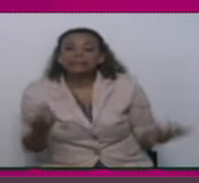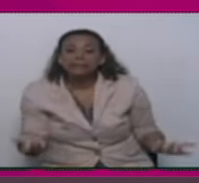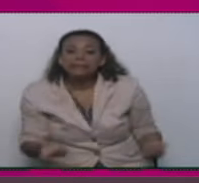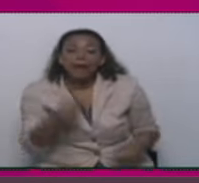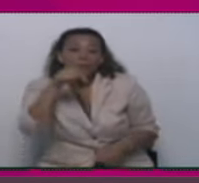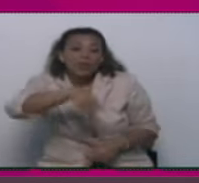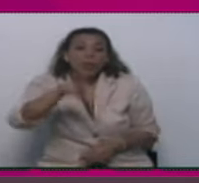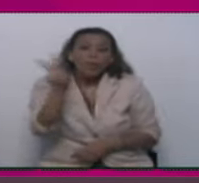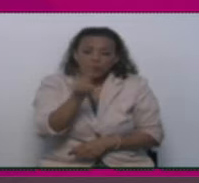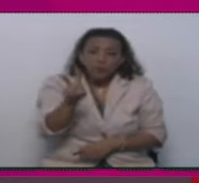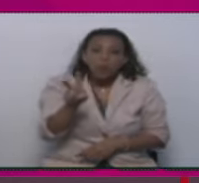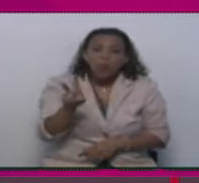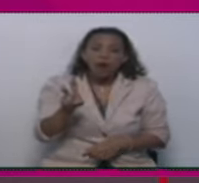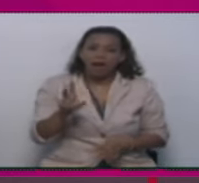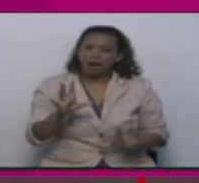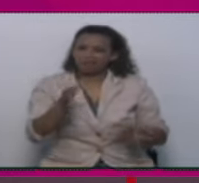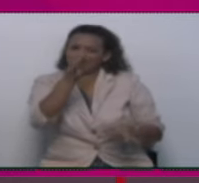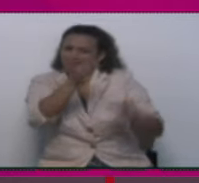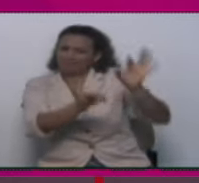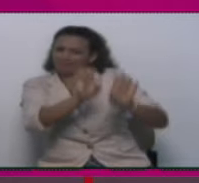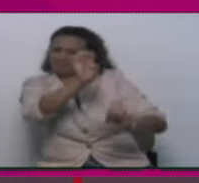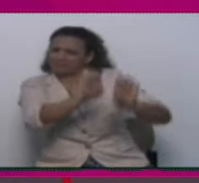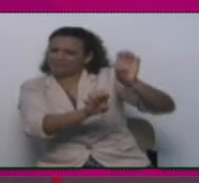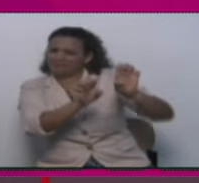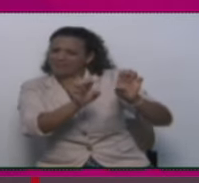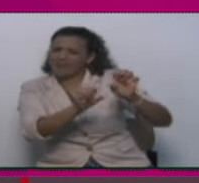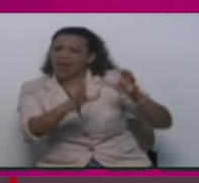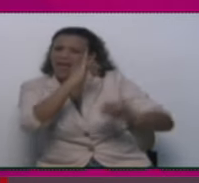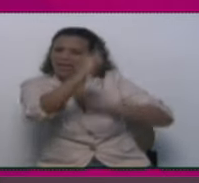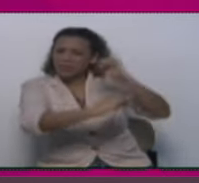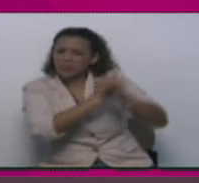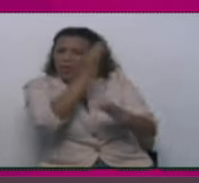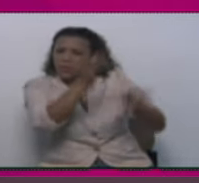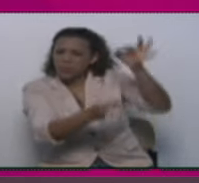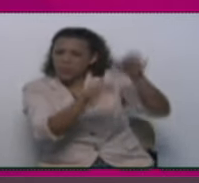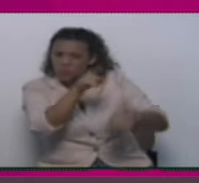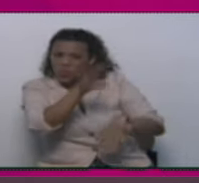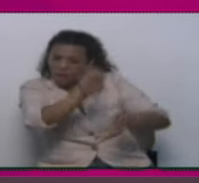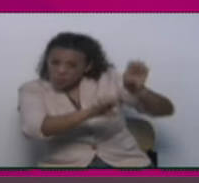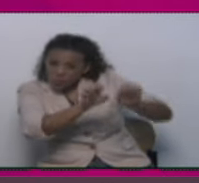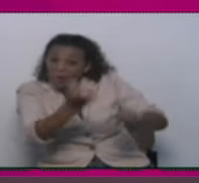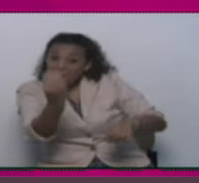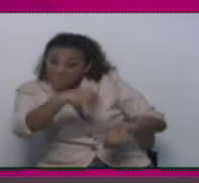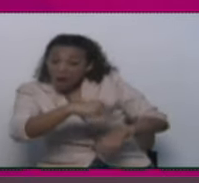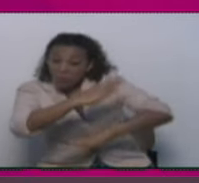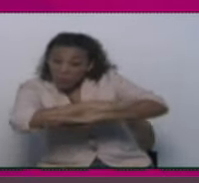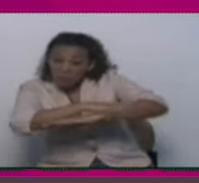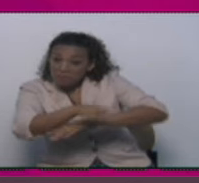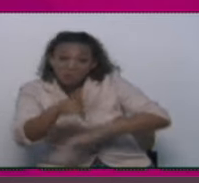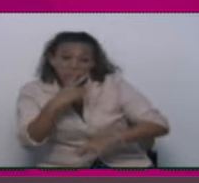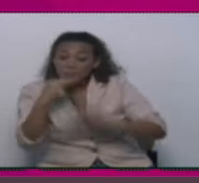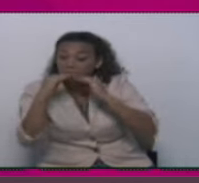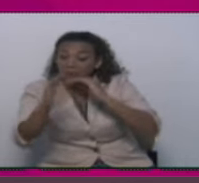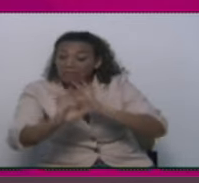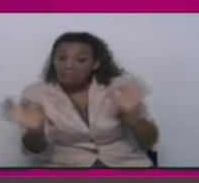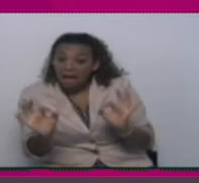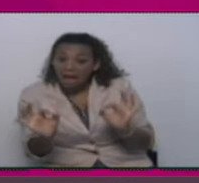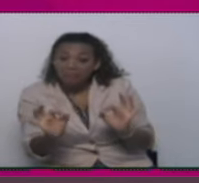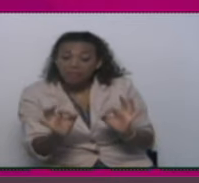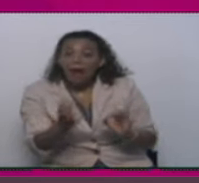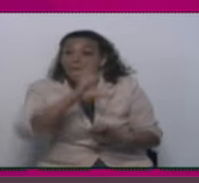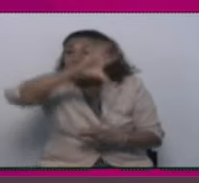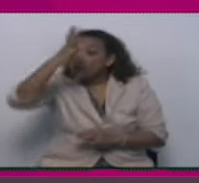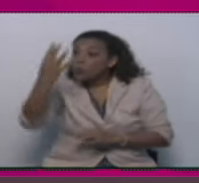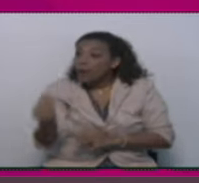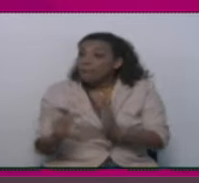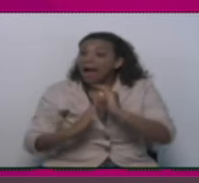Venezuela cuestiona a la Corte Internacional de Justicia, y hoy más que nunca, porque Sudáfrica